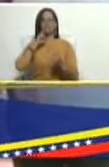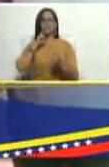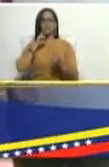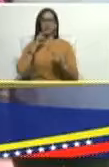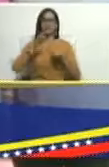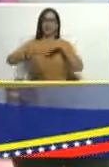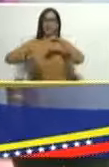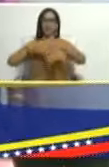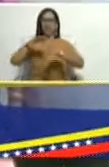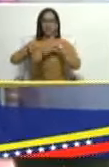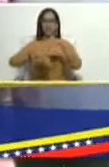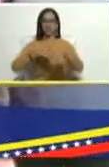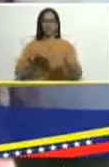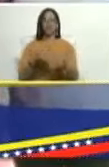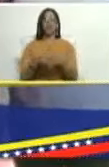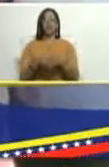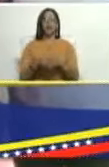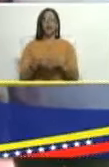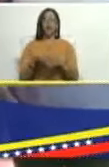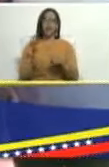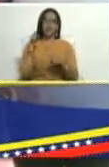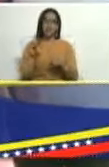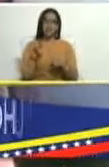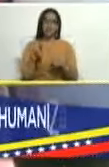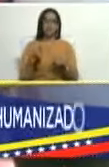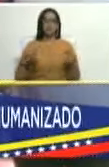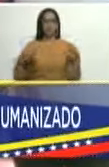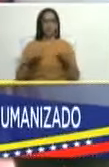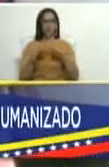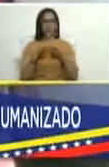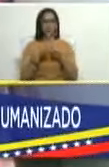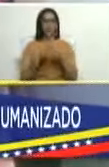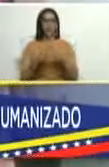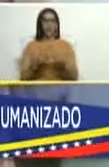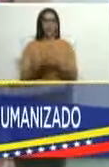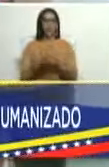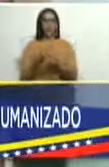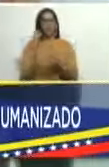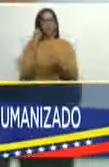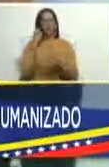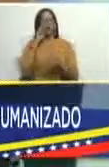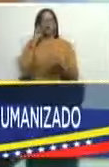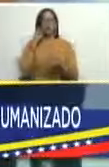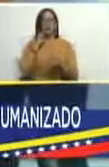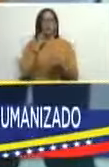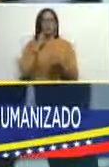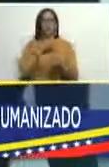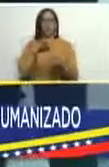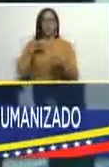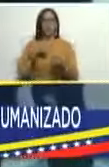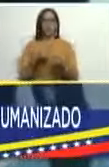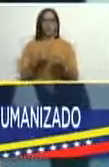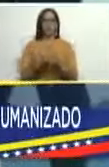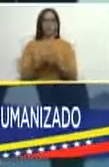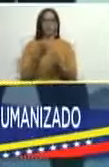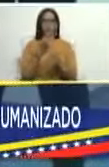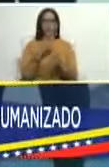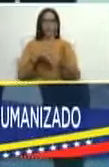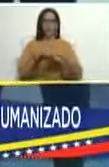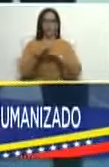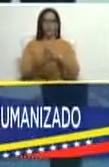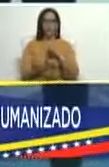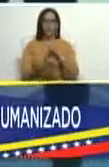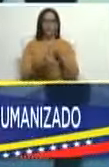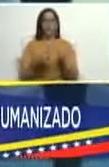matronatación. Nos encontramos con parte de las gestantes de nuestro maravilloso plan, gestantes